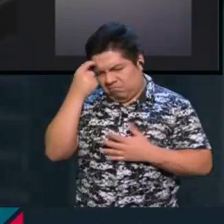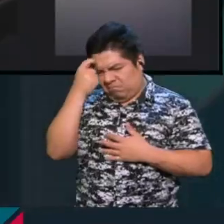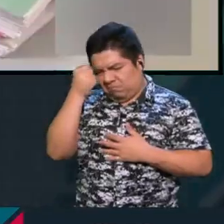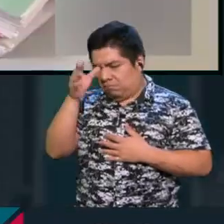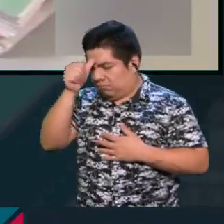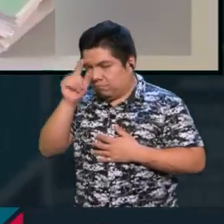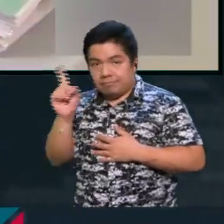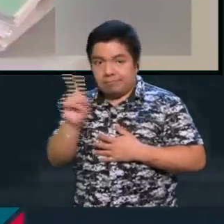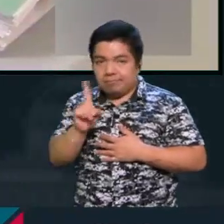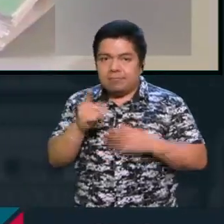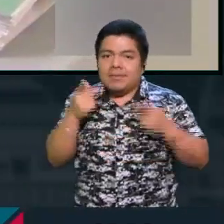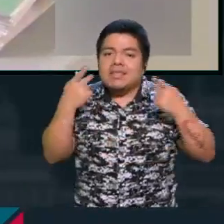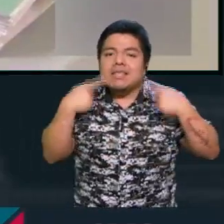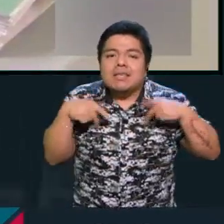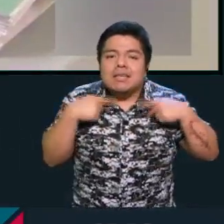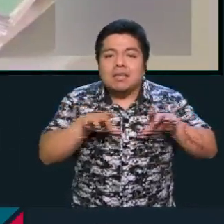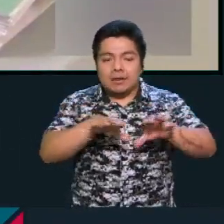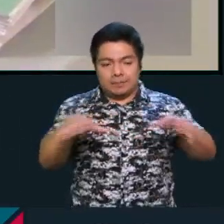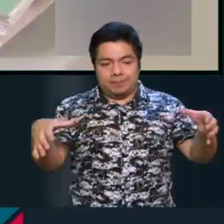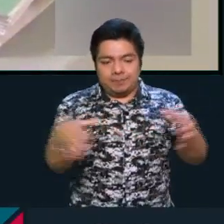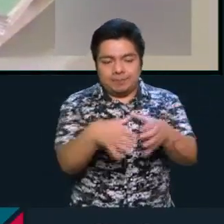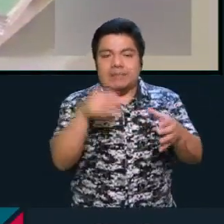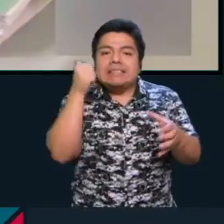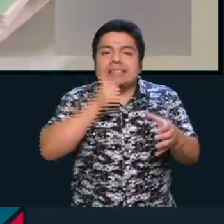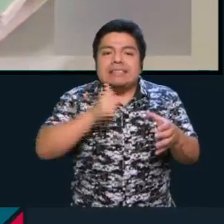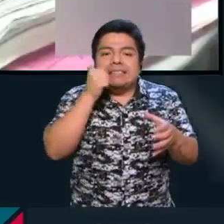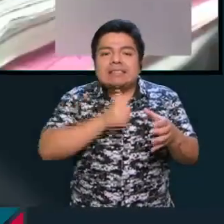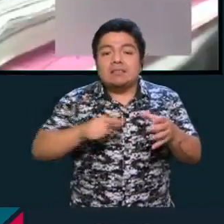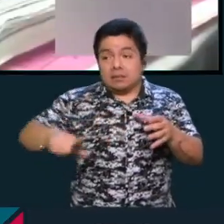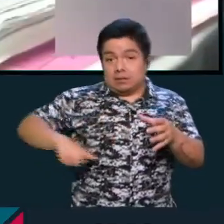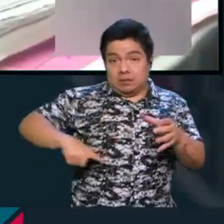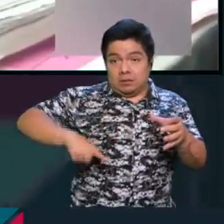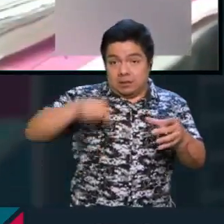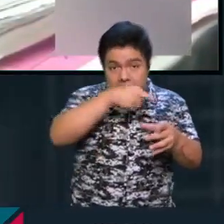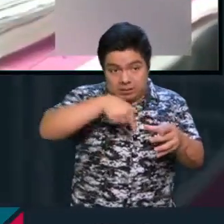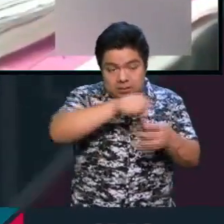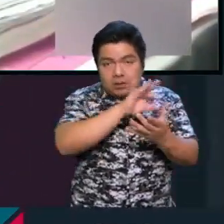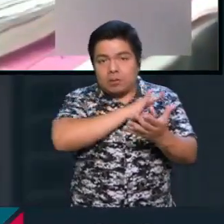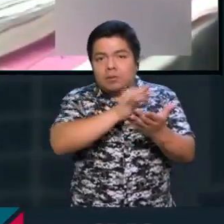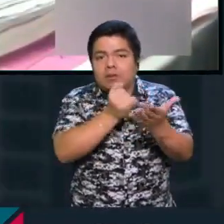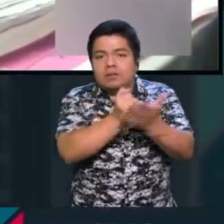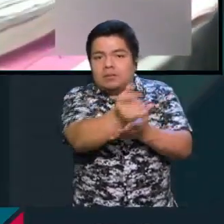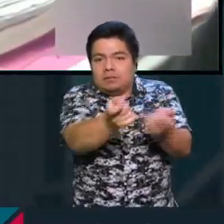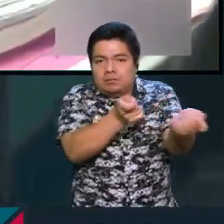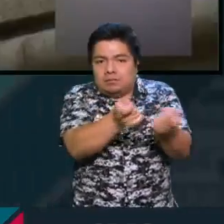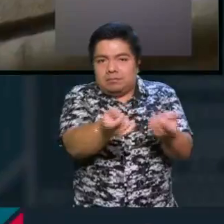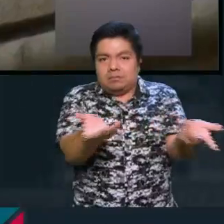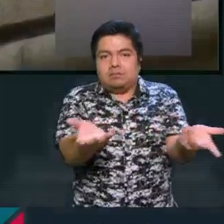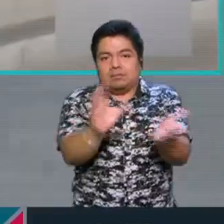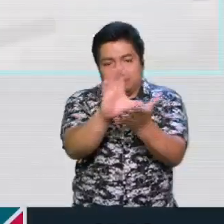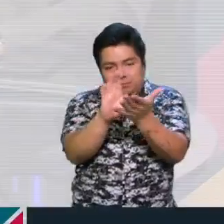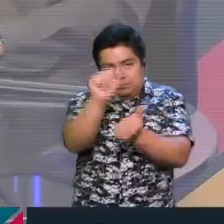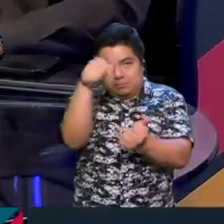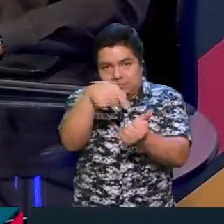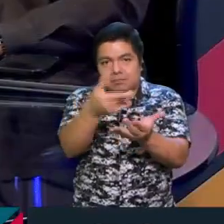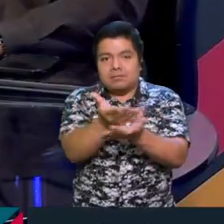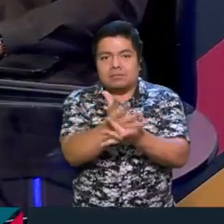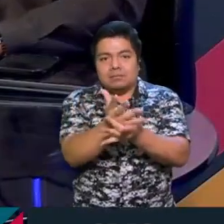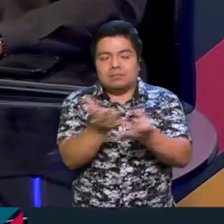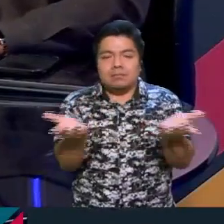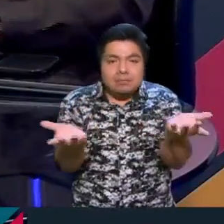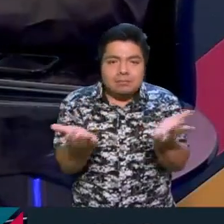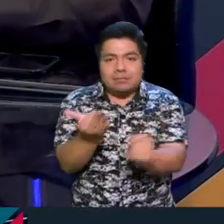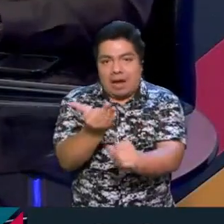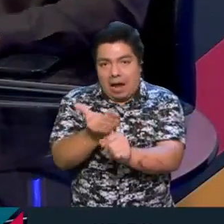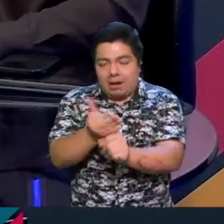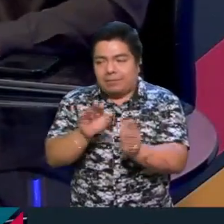El pueblo en todo tiempo tiene el derecho de modificar su forma de gobierno. Y no coincides tú solamente, eso lo dice la Constitución. Sí, y en este